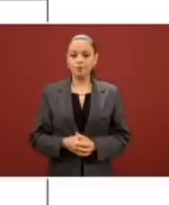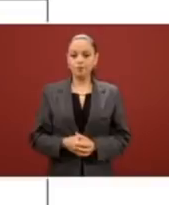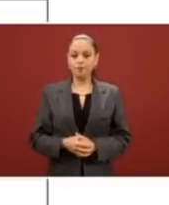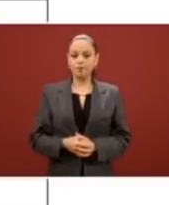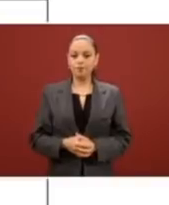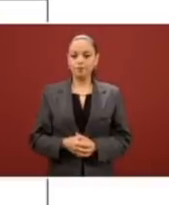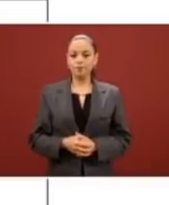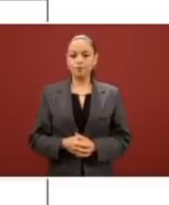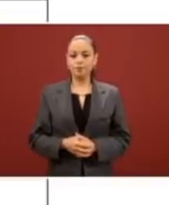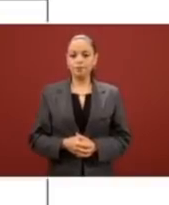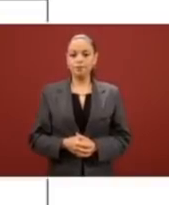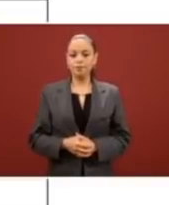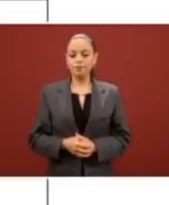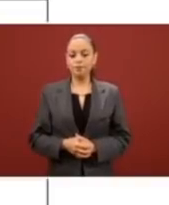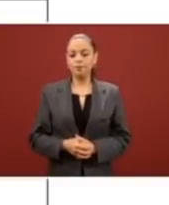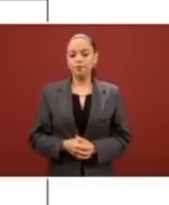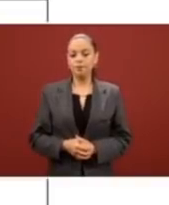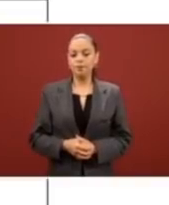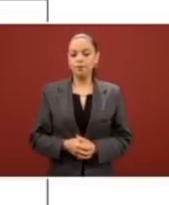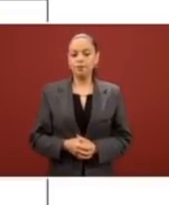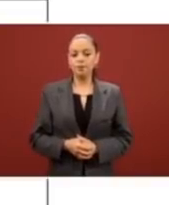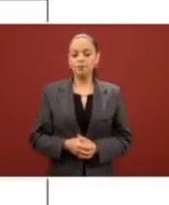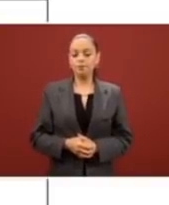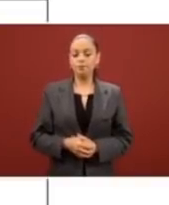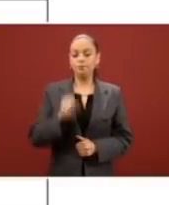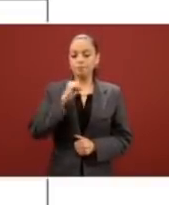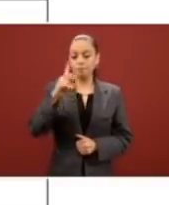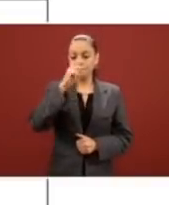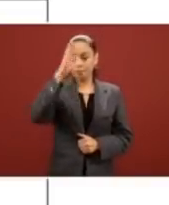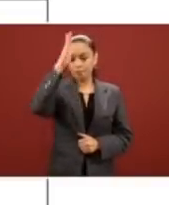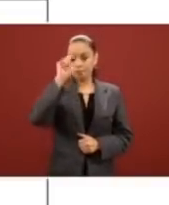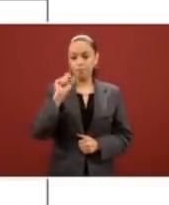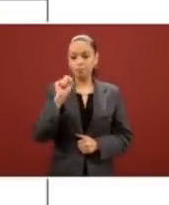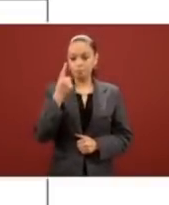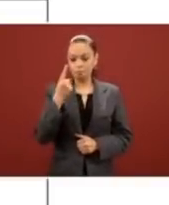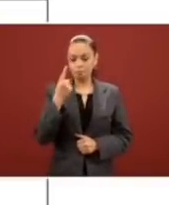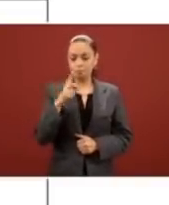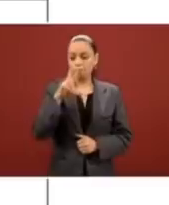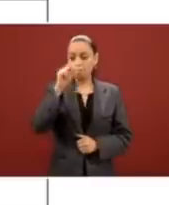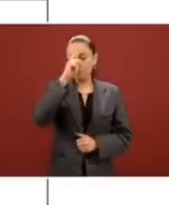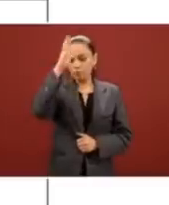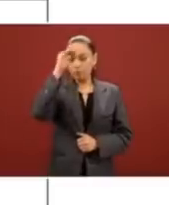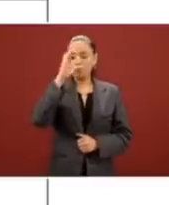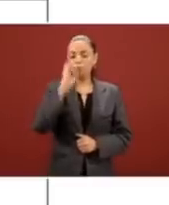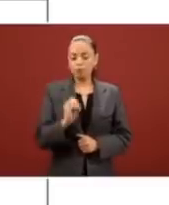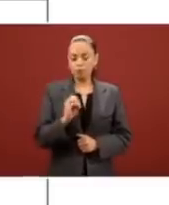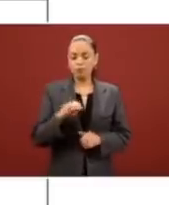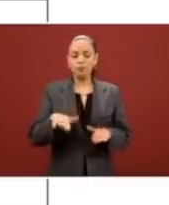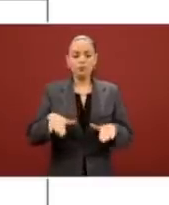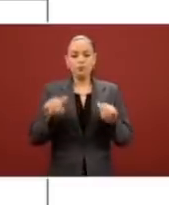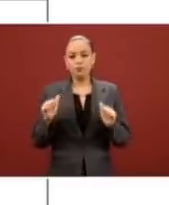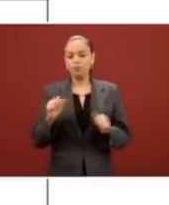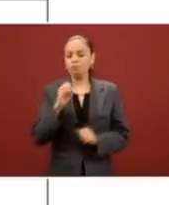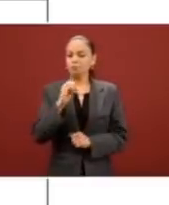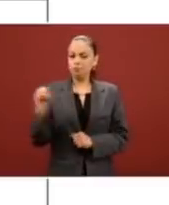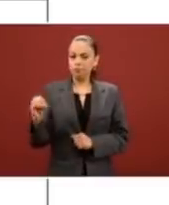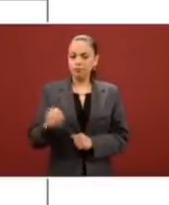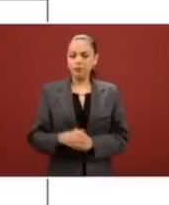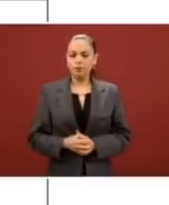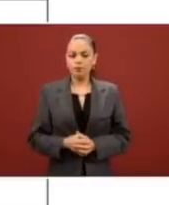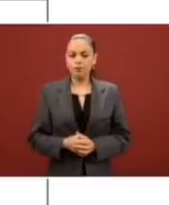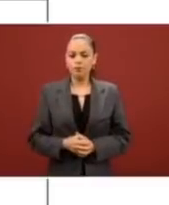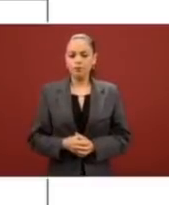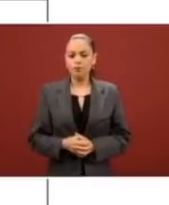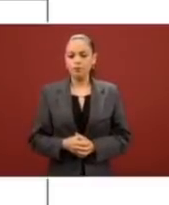Partido Encuentro Social, a favor 21, en contra 0, abstención 0.